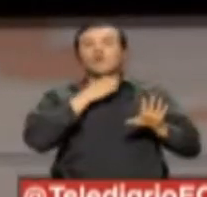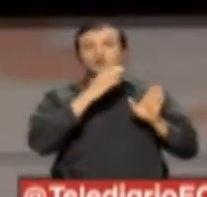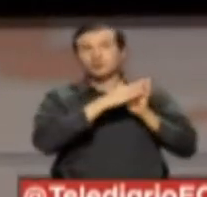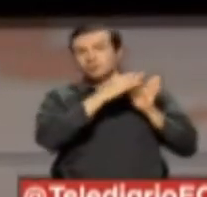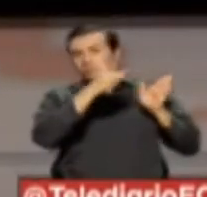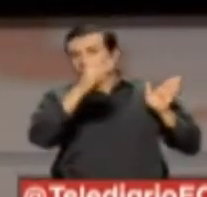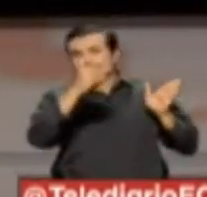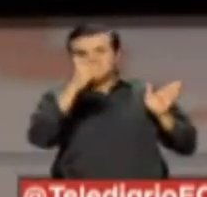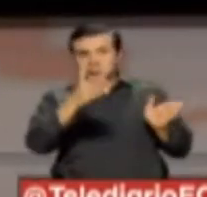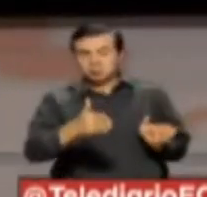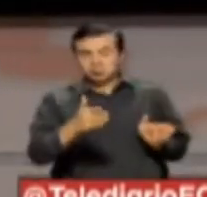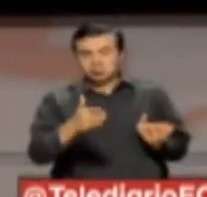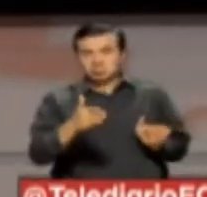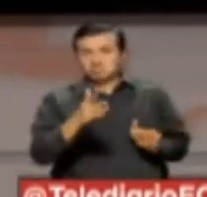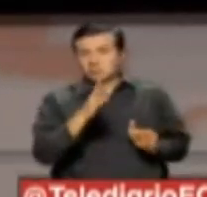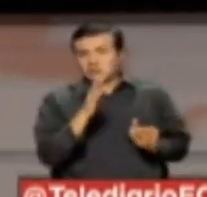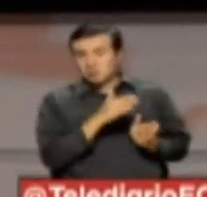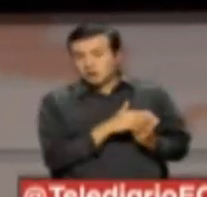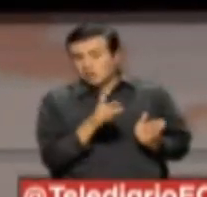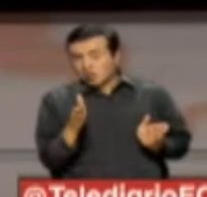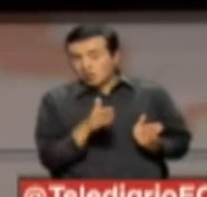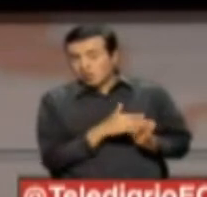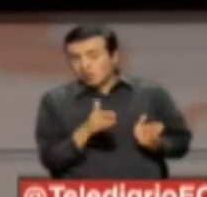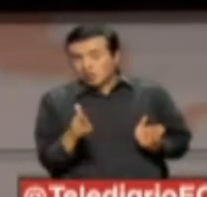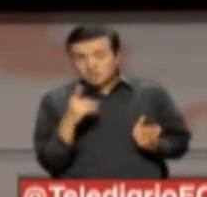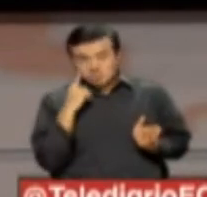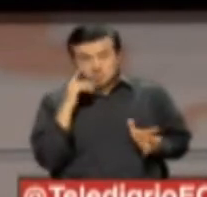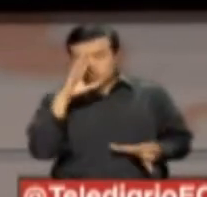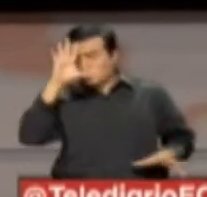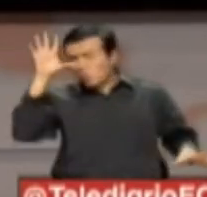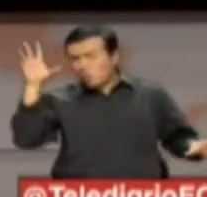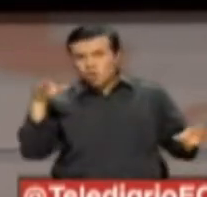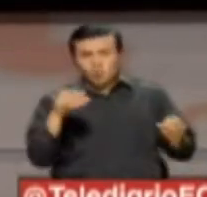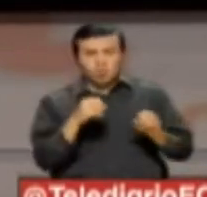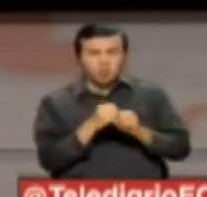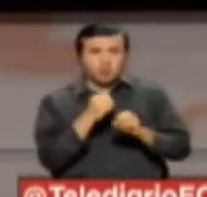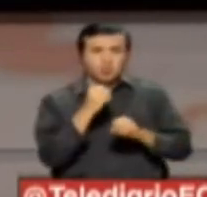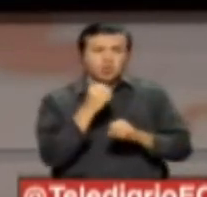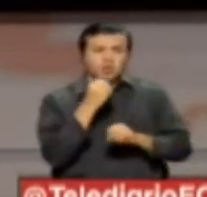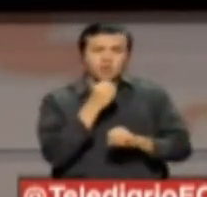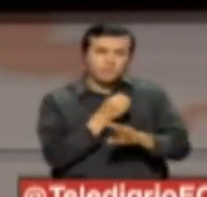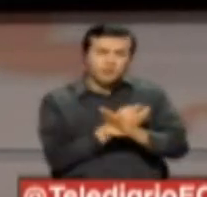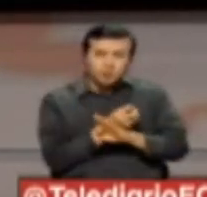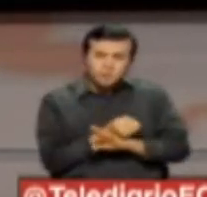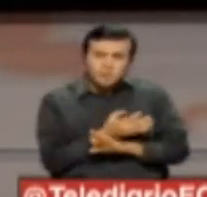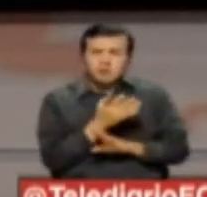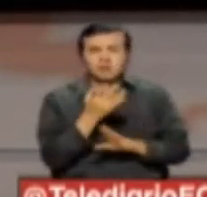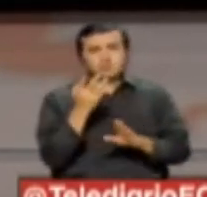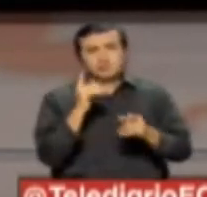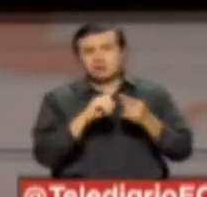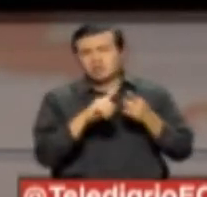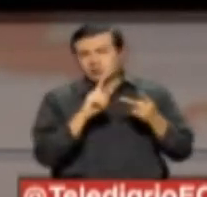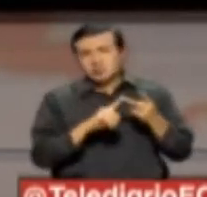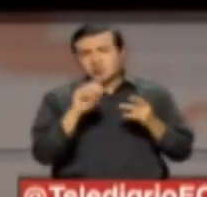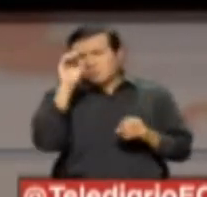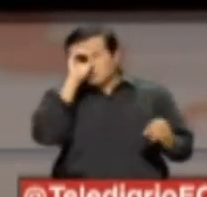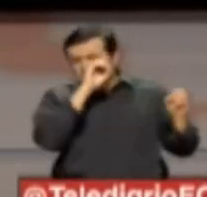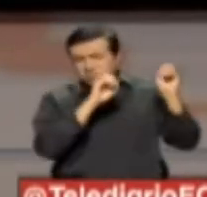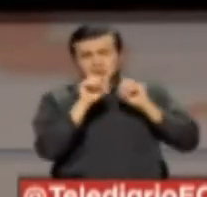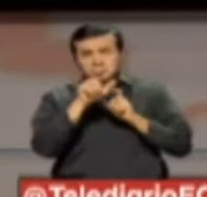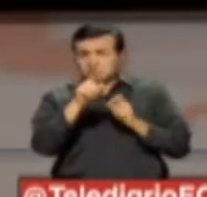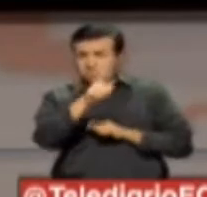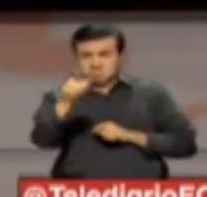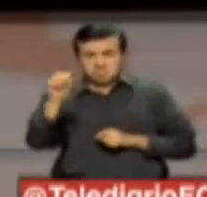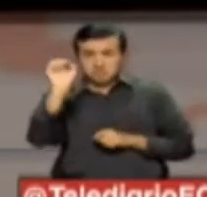en estos días se tomarán se recibirán en la plataforma todas las contribuciones que cualquier persona puede